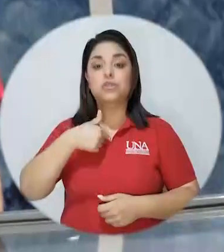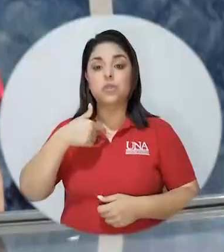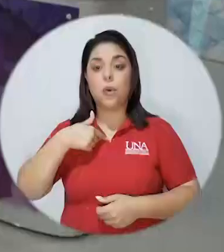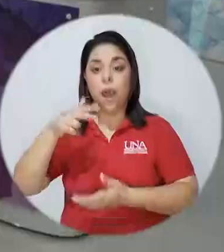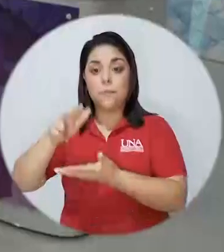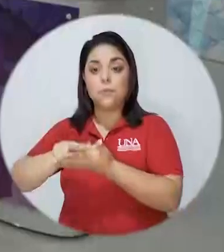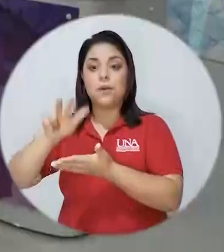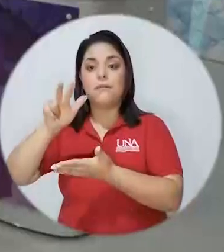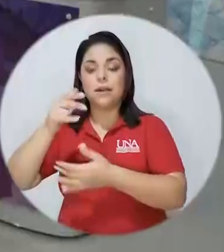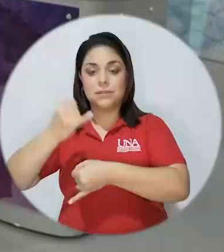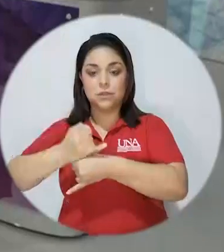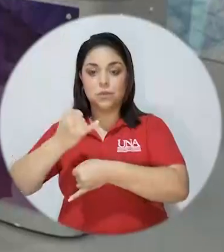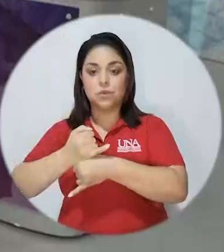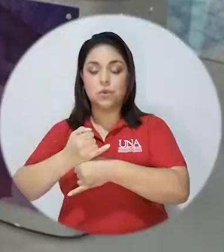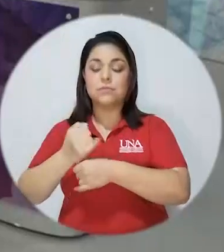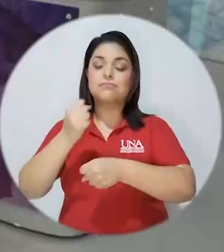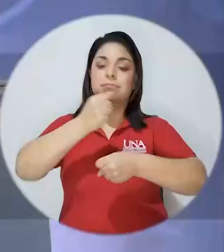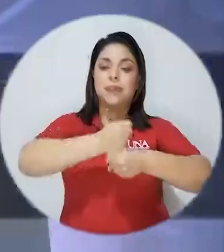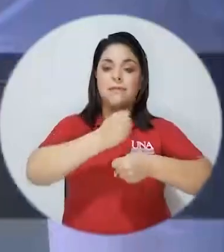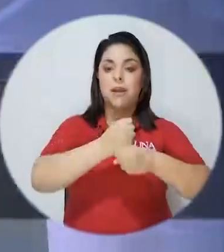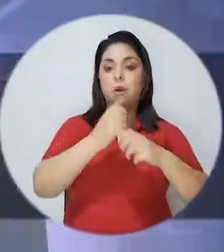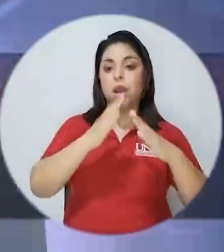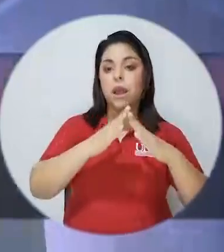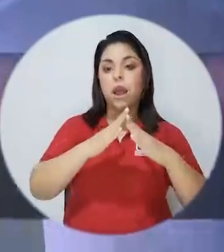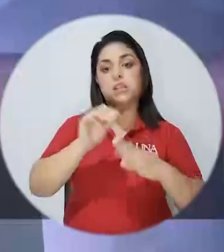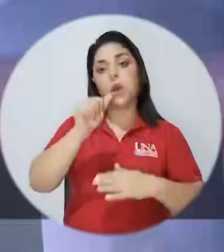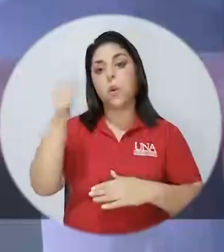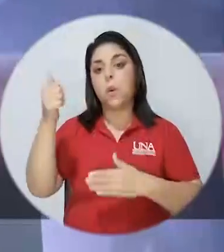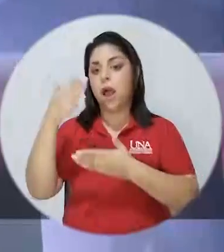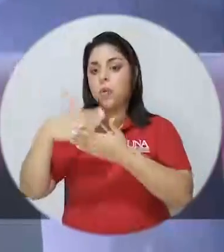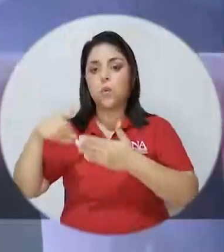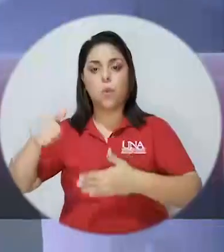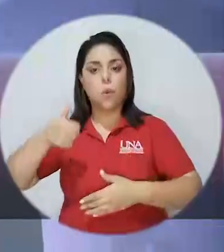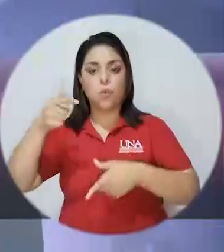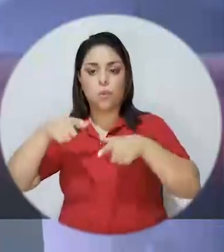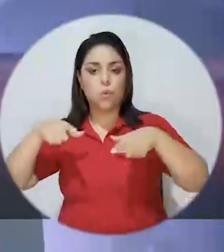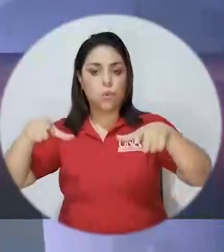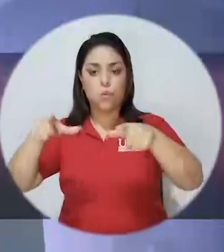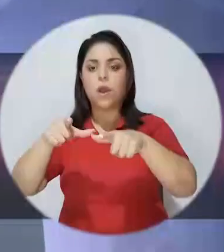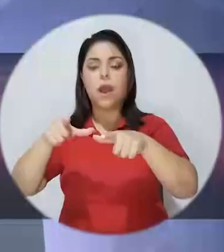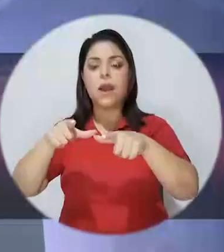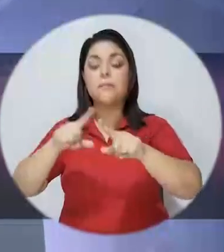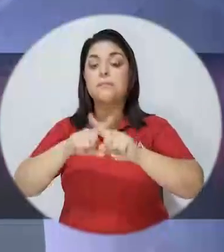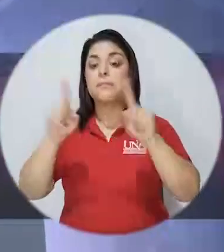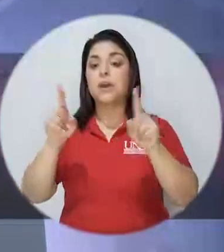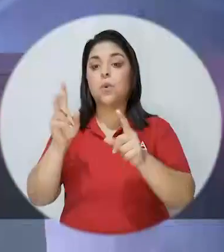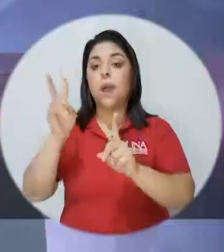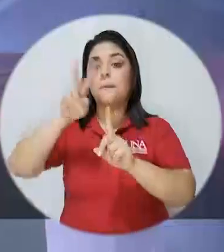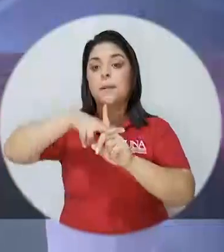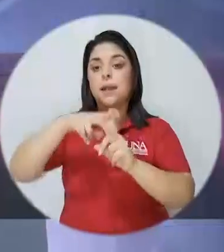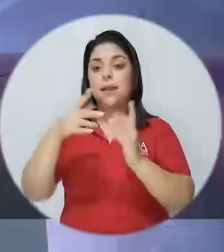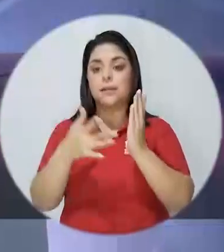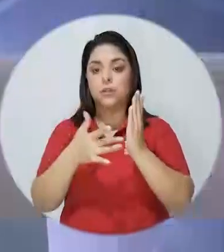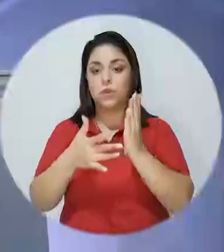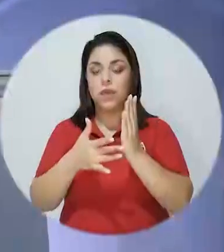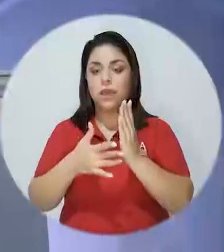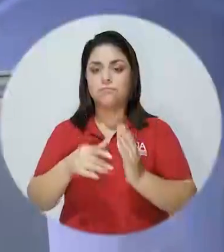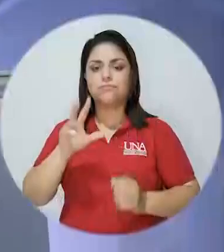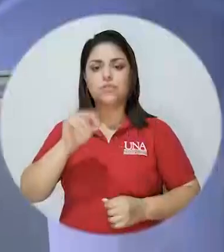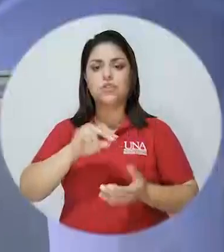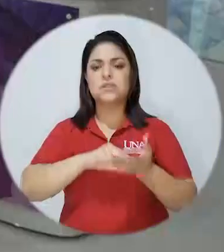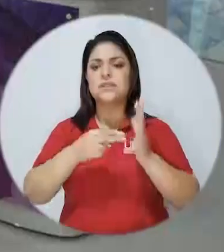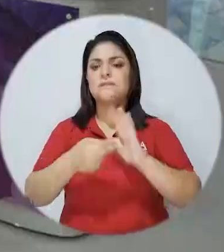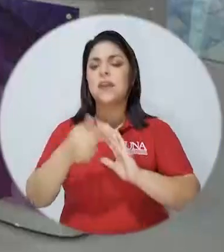institución trabajar. Ahora, hay una serie de normativas que regula el teletrabajo, no es nada más que yo agarro mi computadora y digo, me voy a ir a trabajar a mi casa.